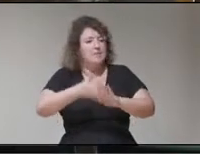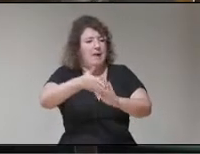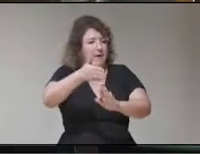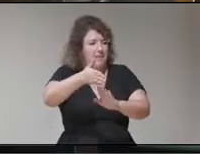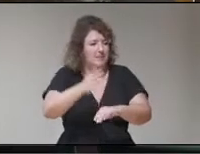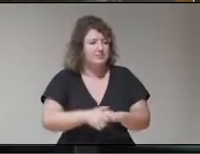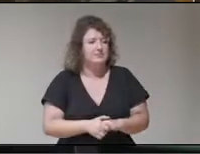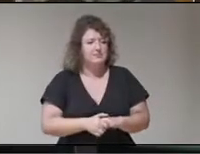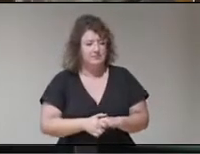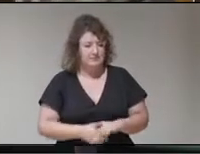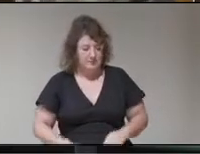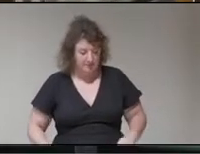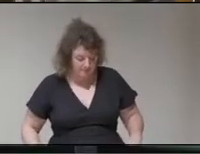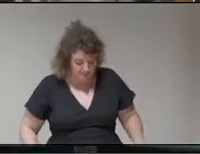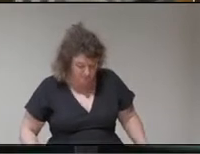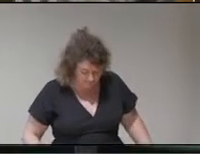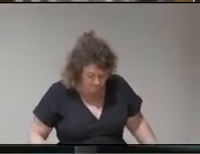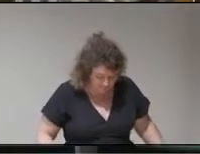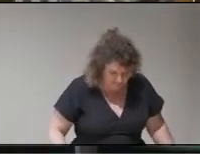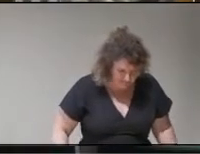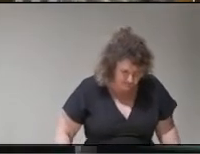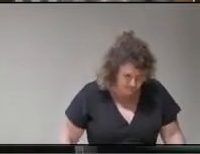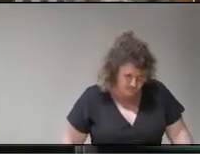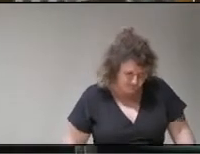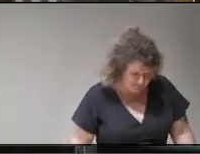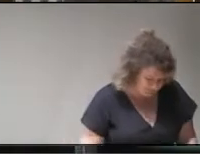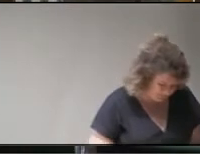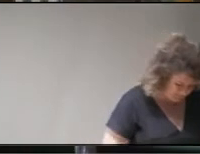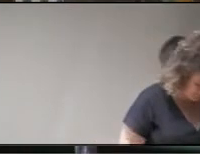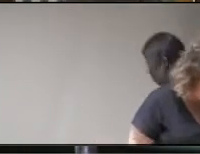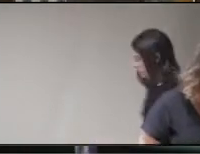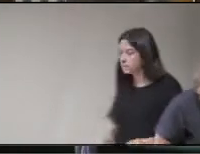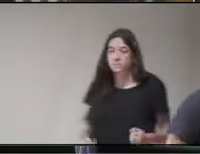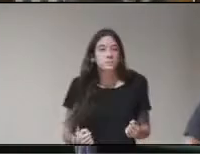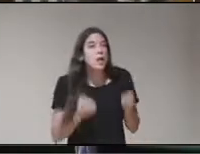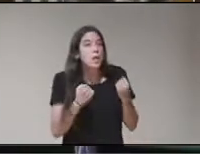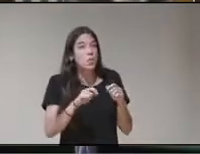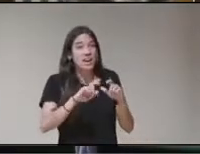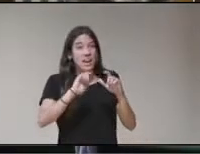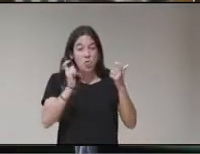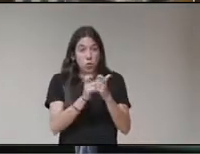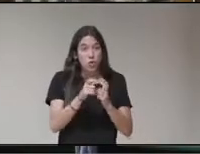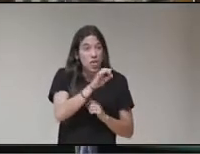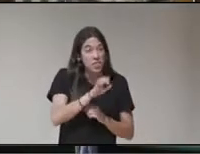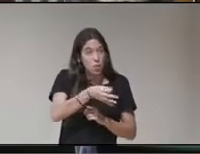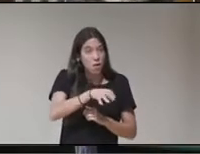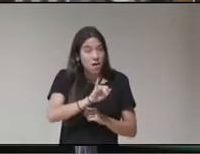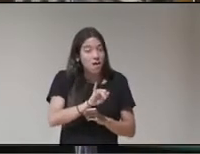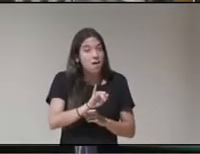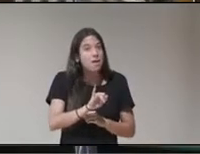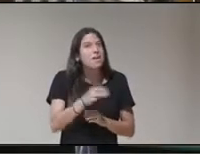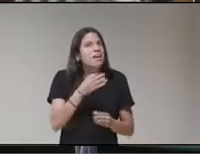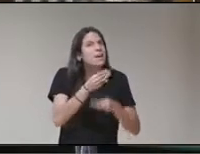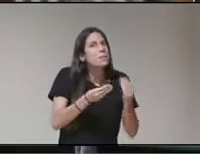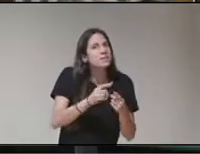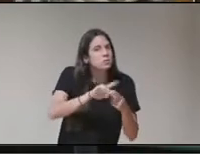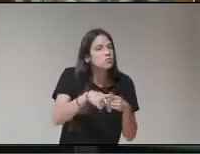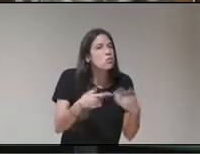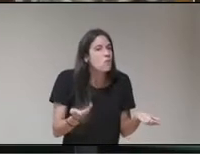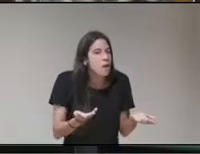¿qué ocurre con todo aquel poder reductor que la célula está perdiendo en forma de NADH como consecuencia